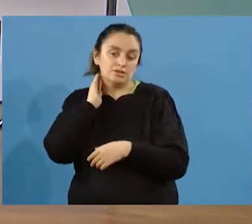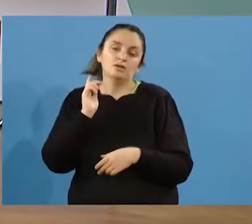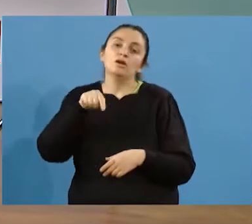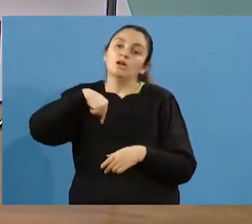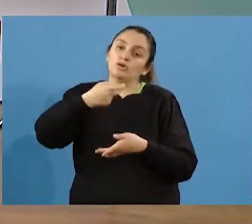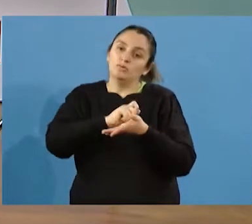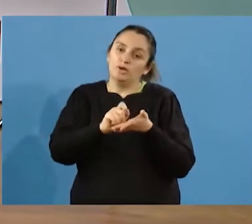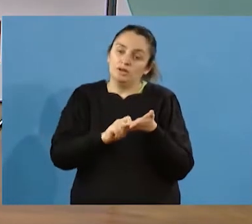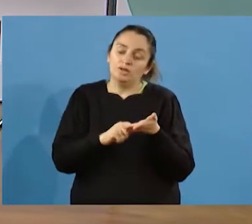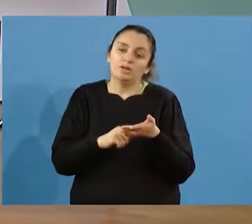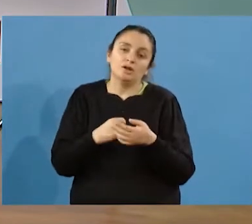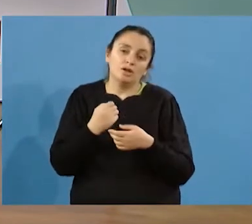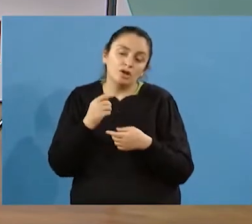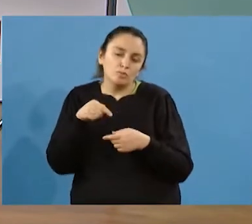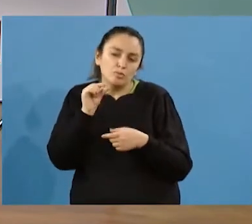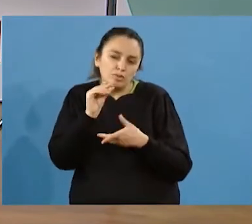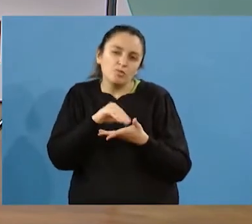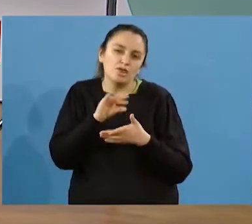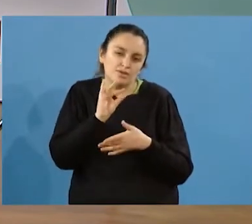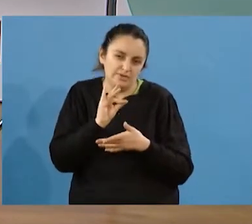dificultad otra distinta